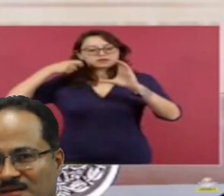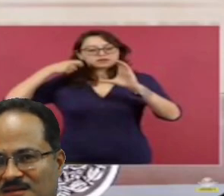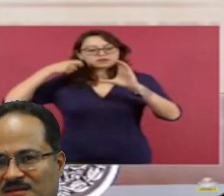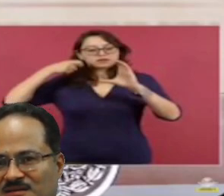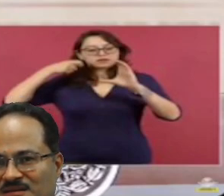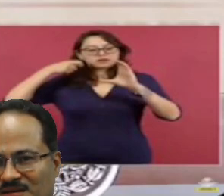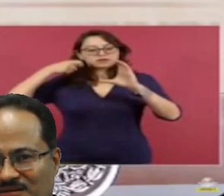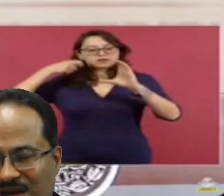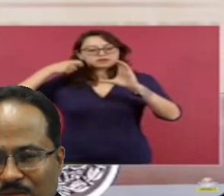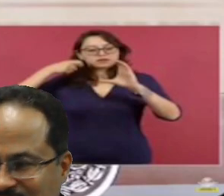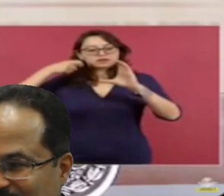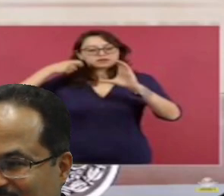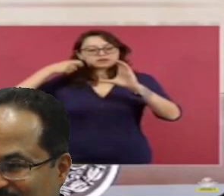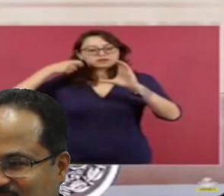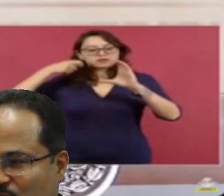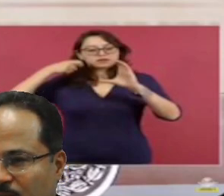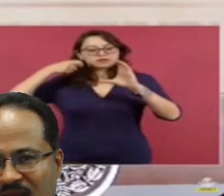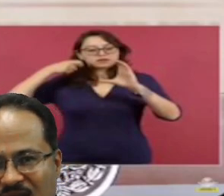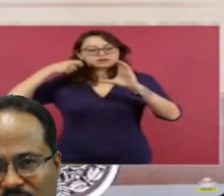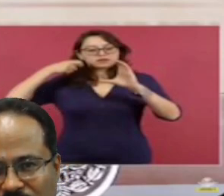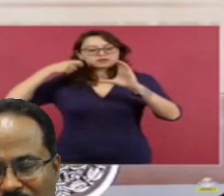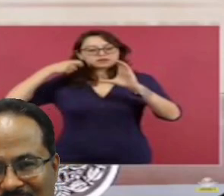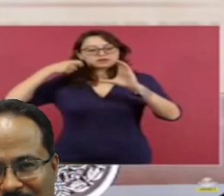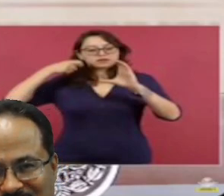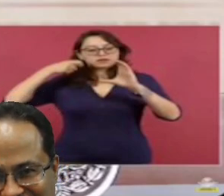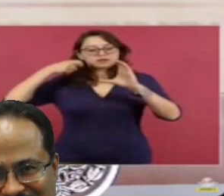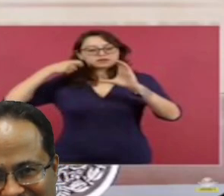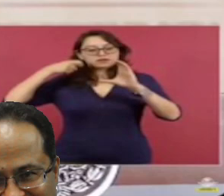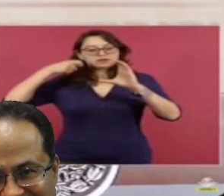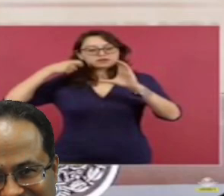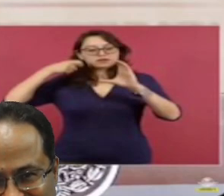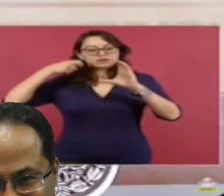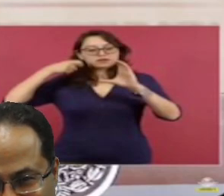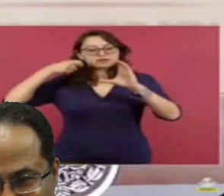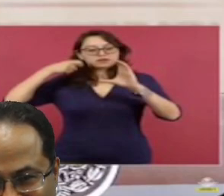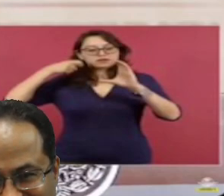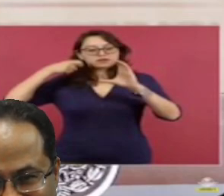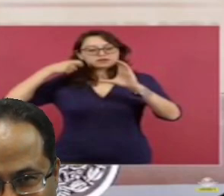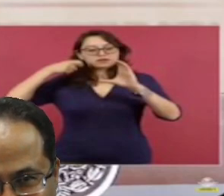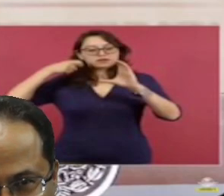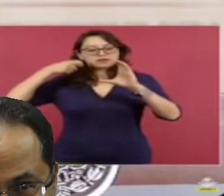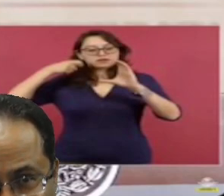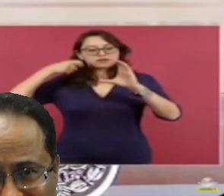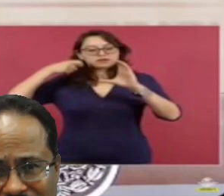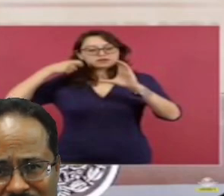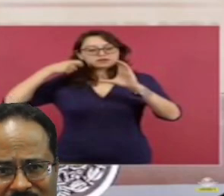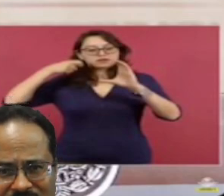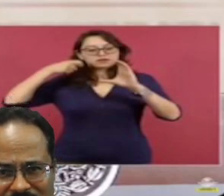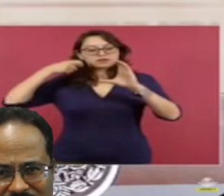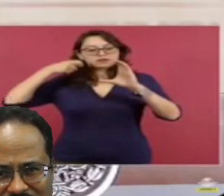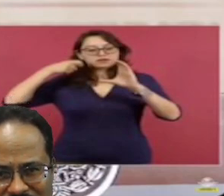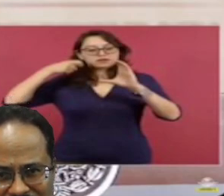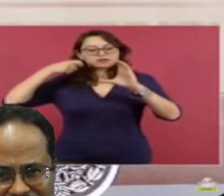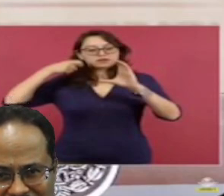sea una muestra de desgobierno No nada más es la tragedia sino una Clara muestra de desgobierno